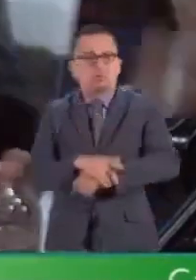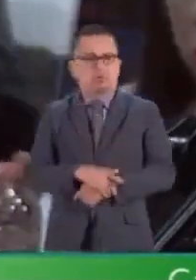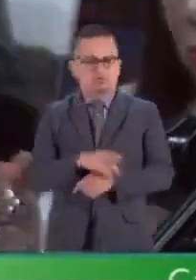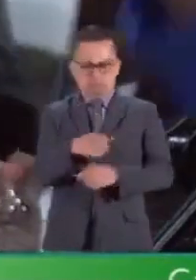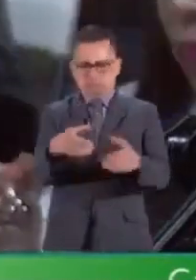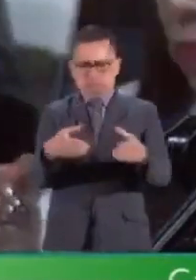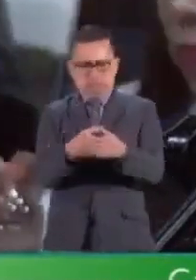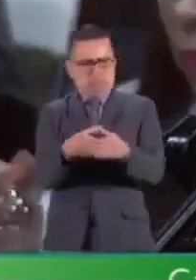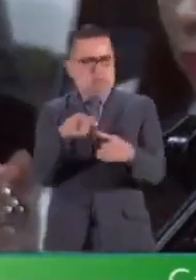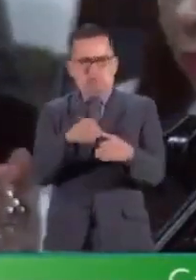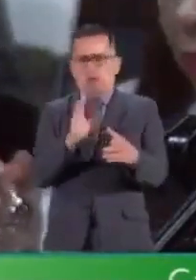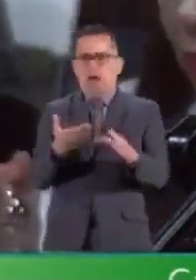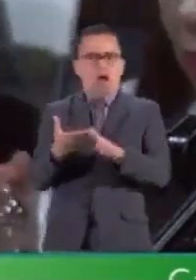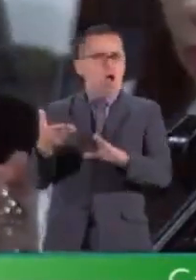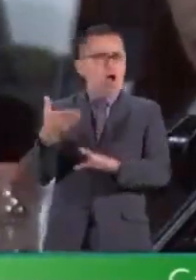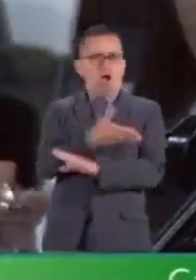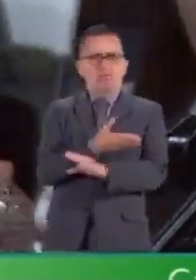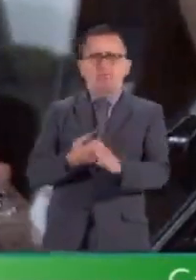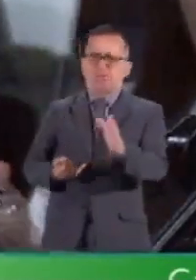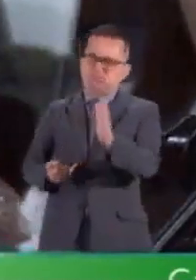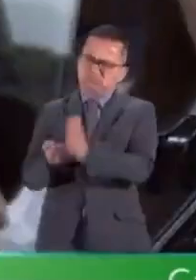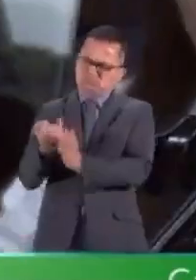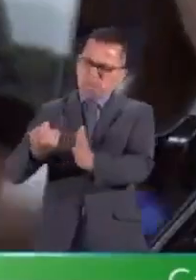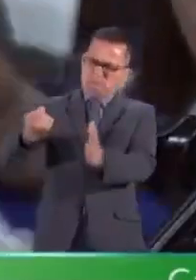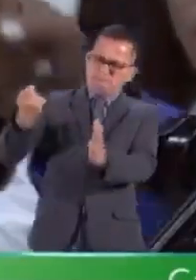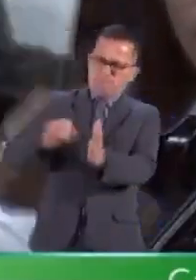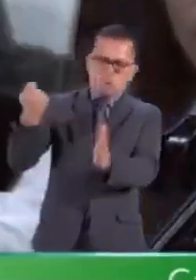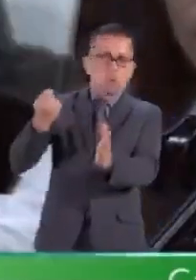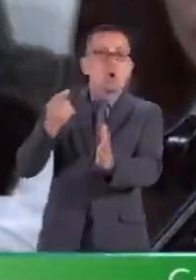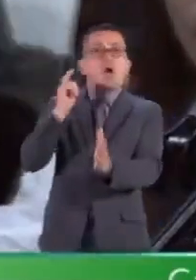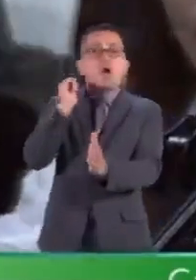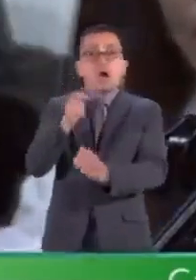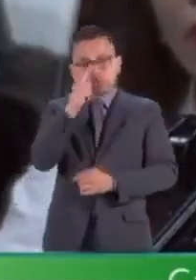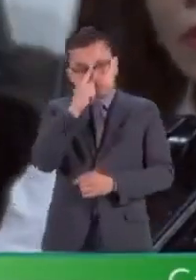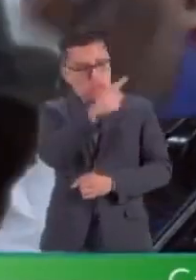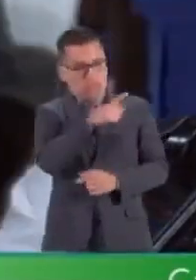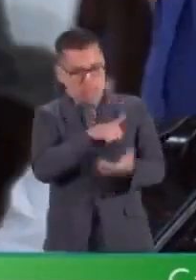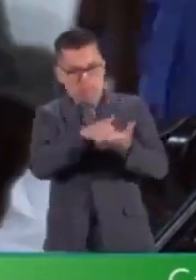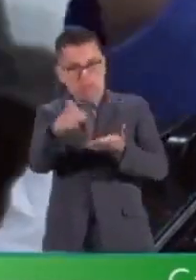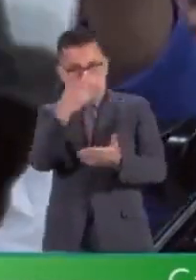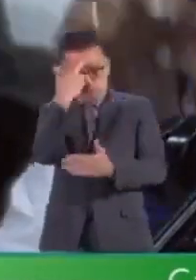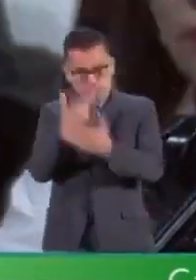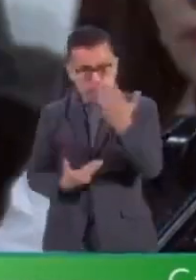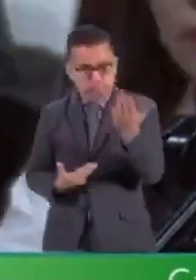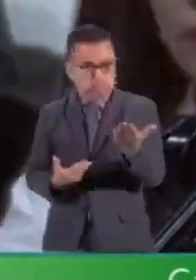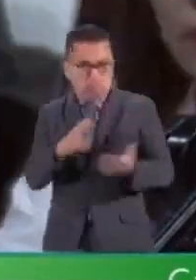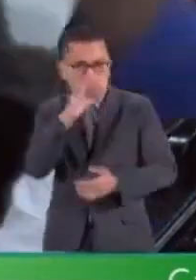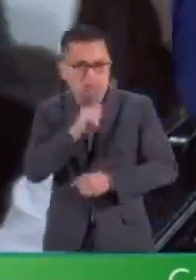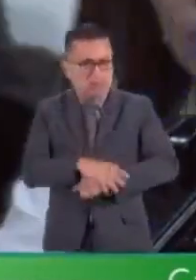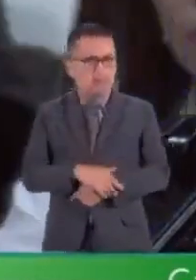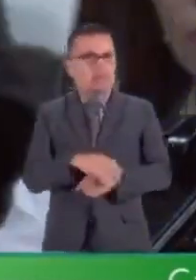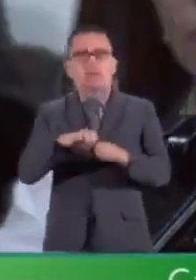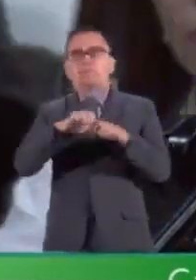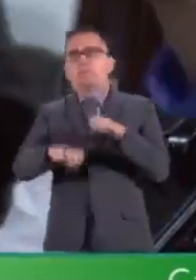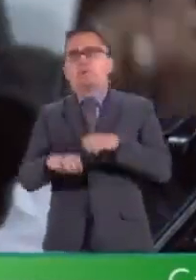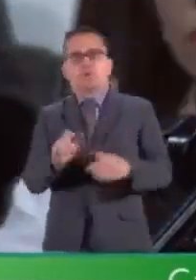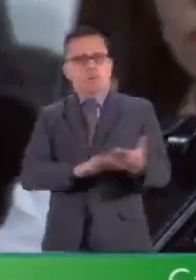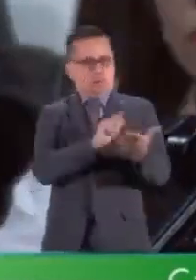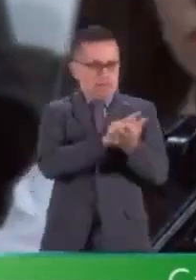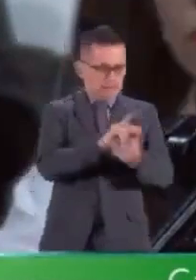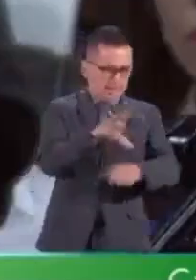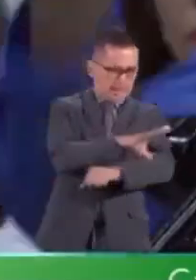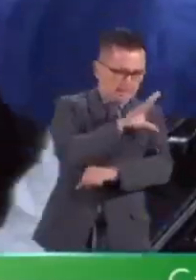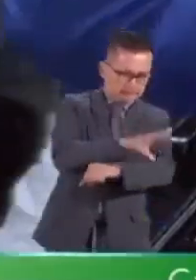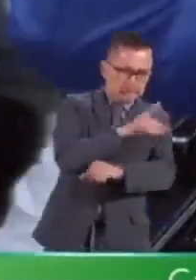una violación flagrante a derechos humanos. Prueba de ello, la reforma eléctrica, la reforma